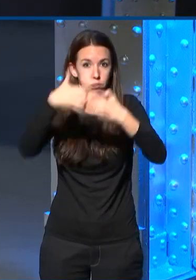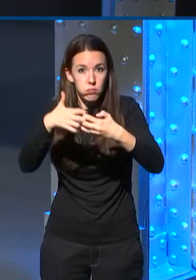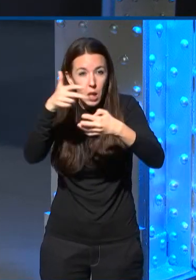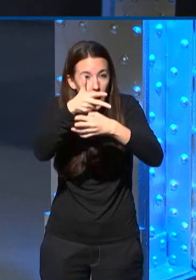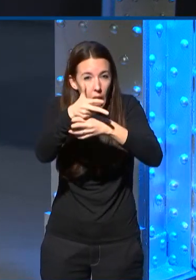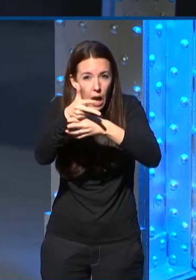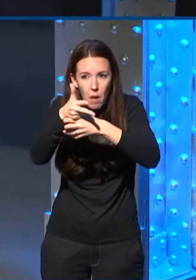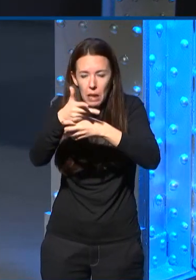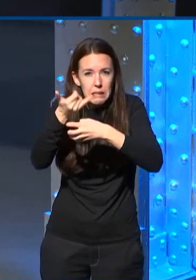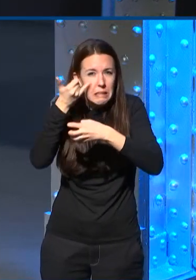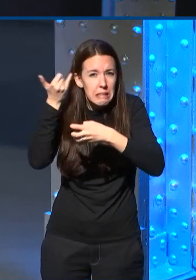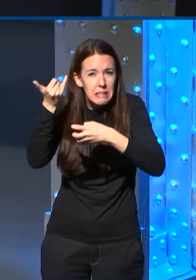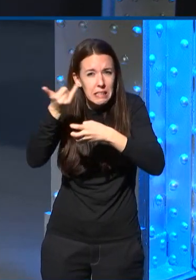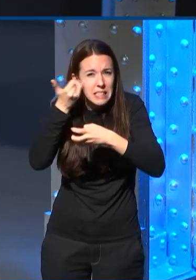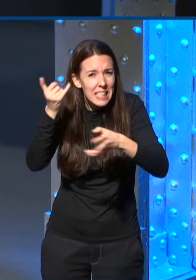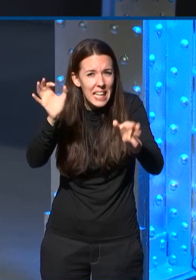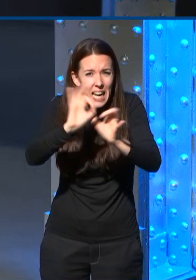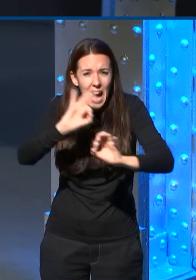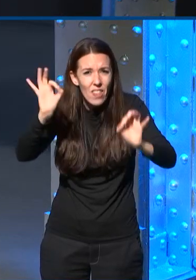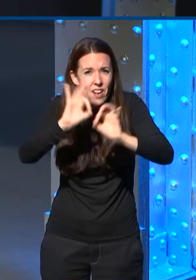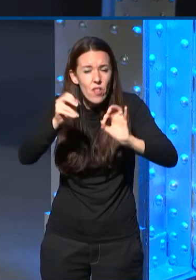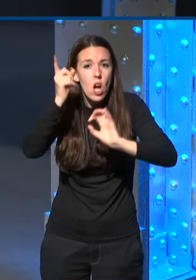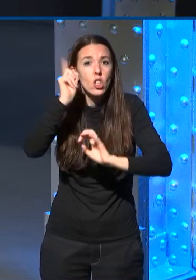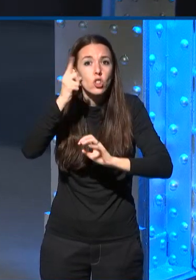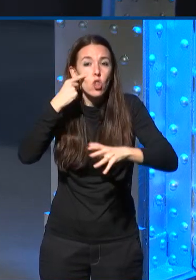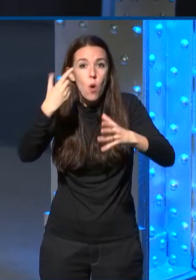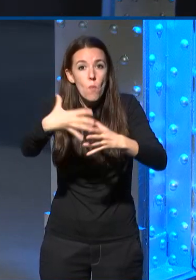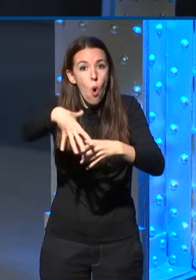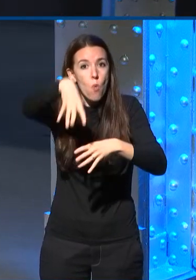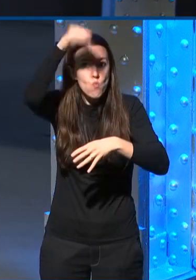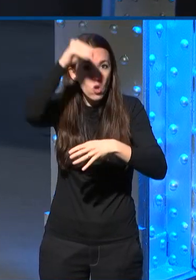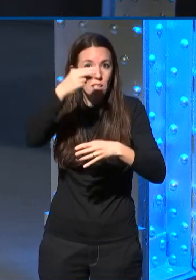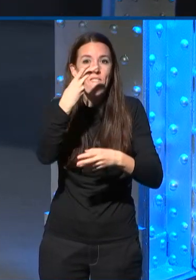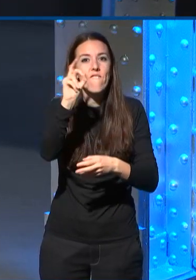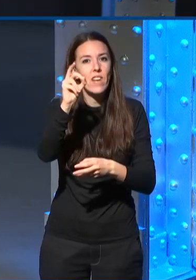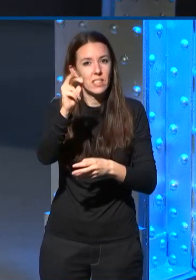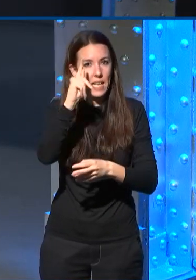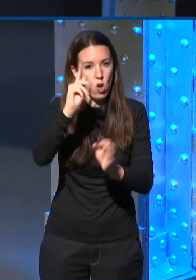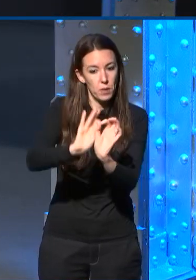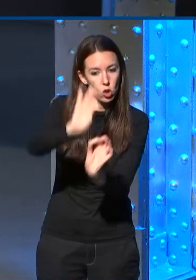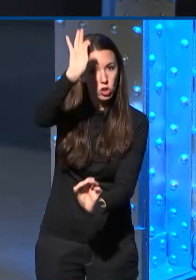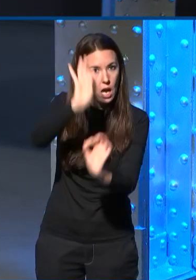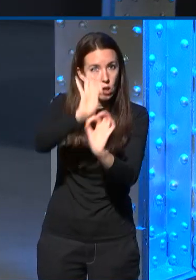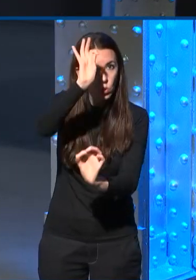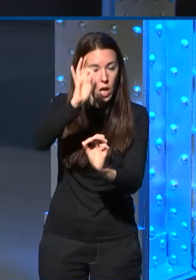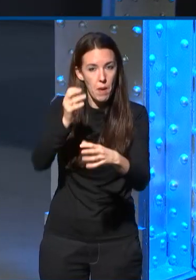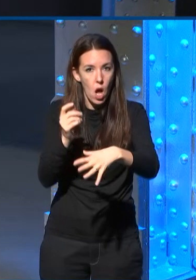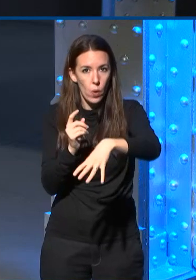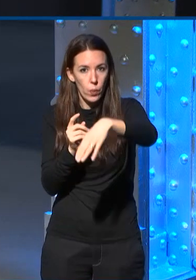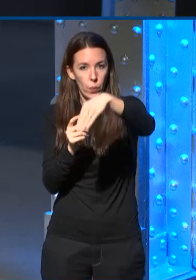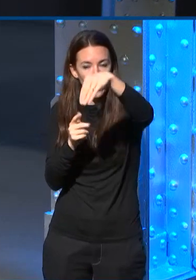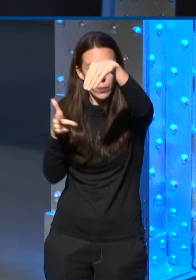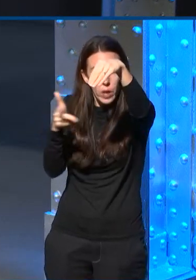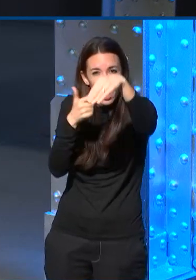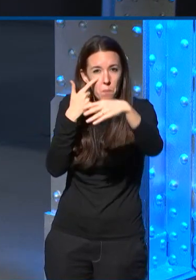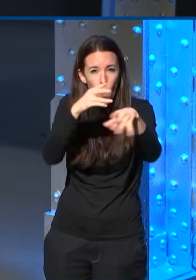distinguir absolutamente ningún detalle de la superficie de Marte. Tan solo la punta del Monte Olimpo, un monte de más de 20 kilómetros de altura, que emergía sobre ese mar de